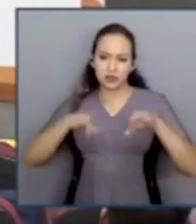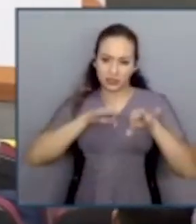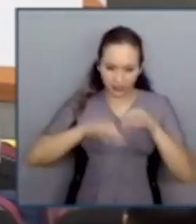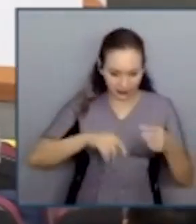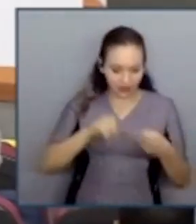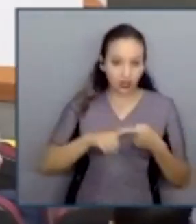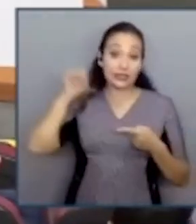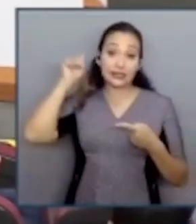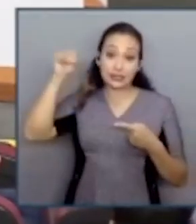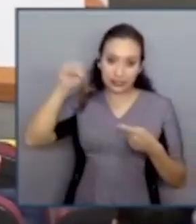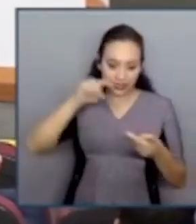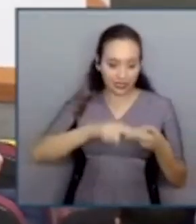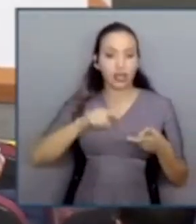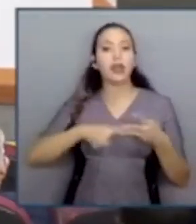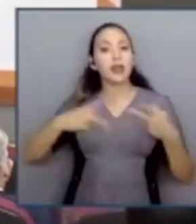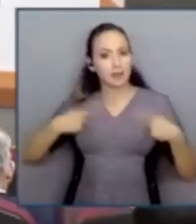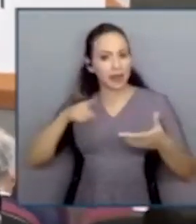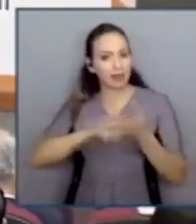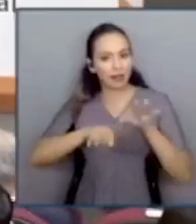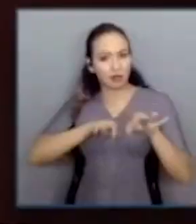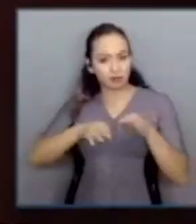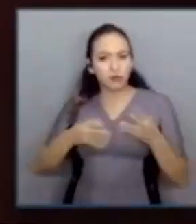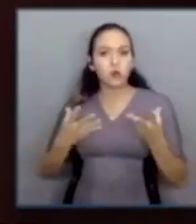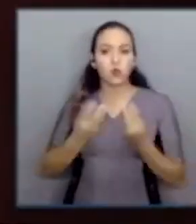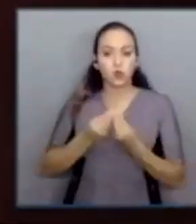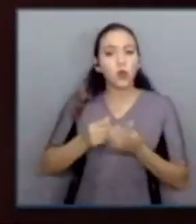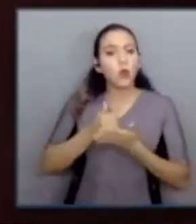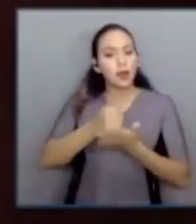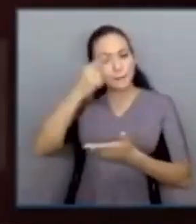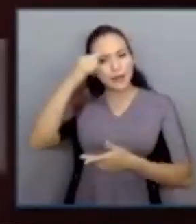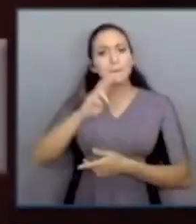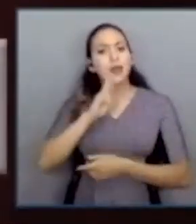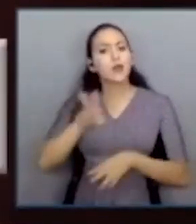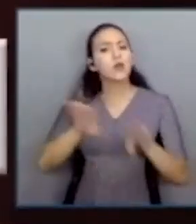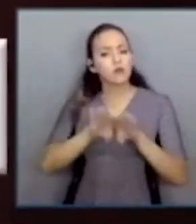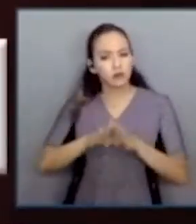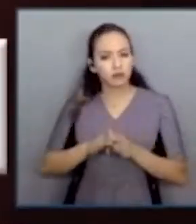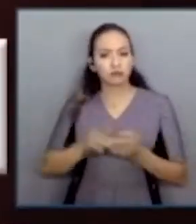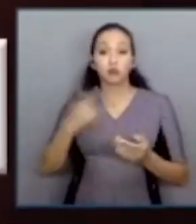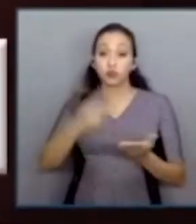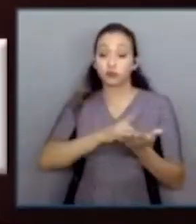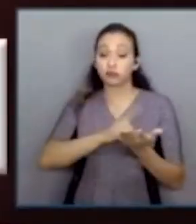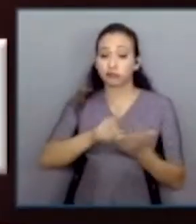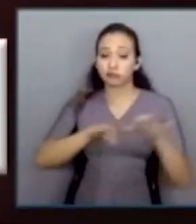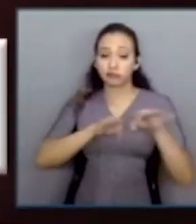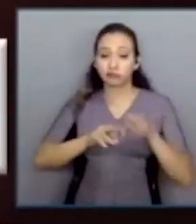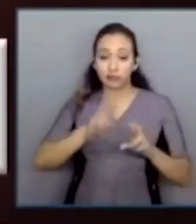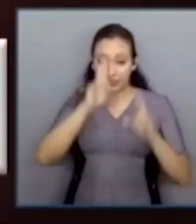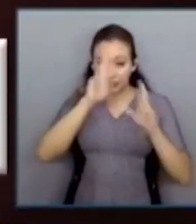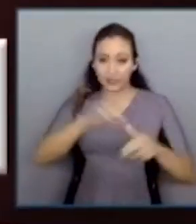encuentren mejoría a través de sus derechos laborales pero con el ánimo de poder nosotros atender de mejor manera